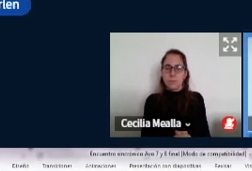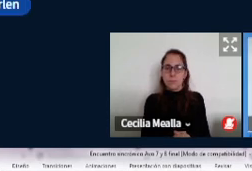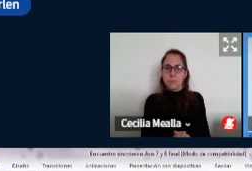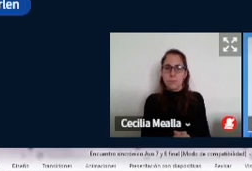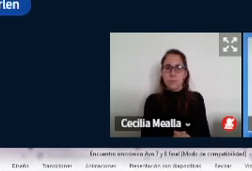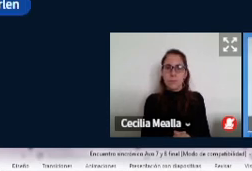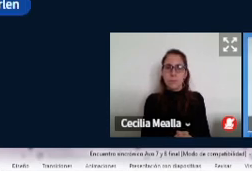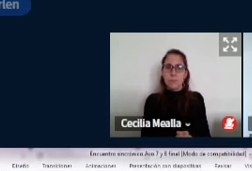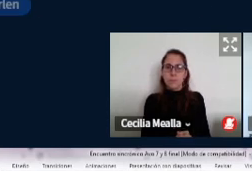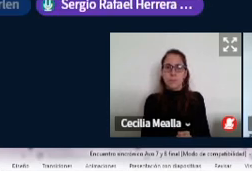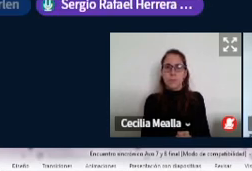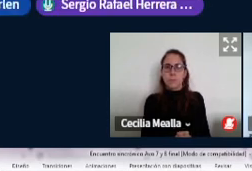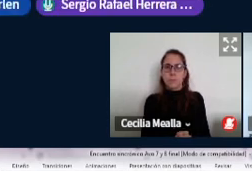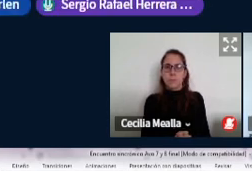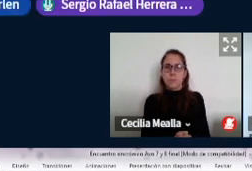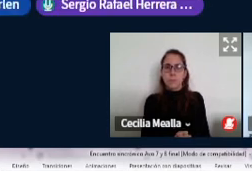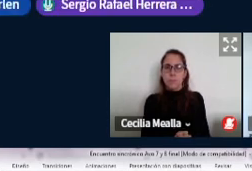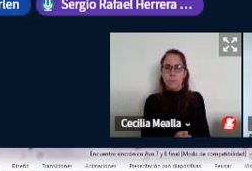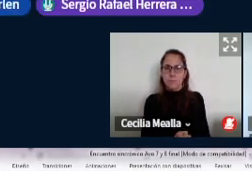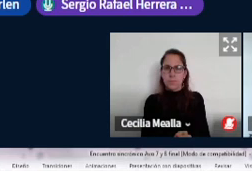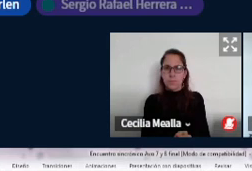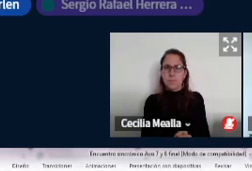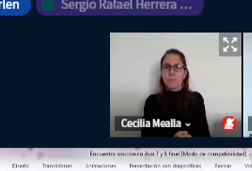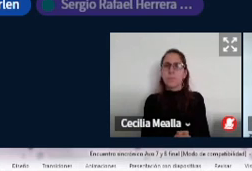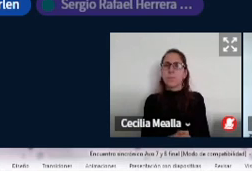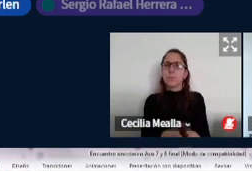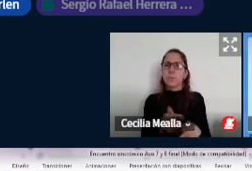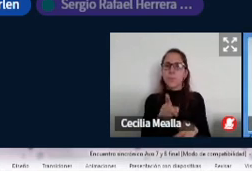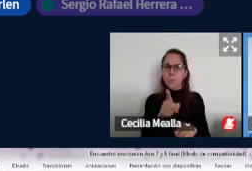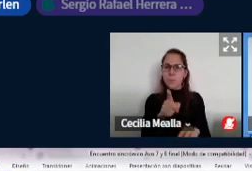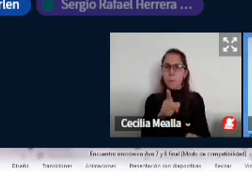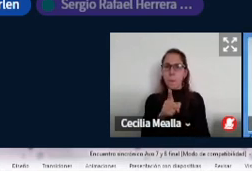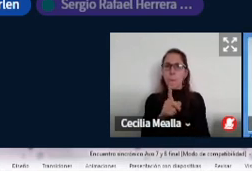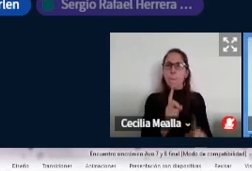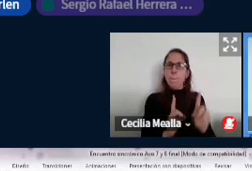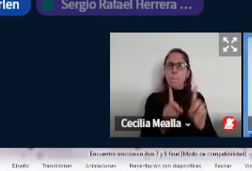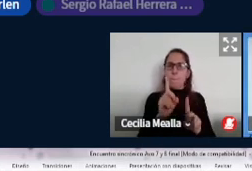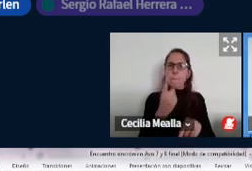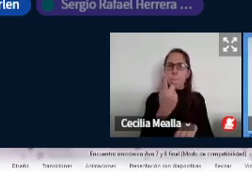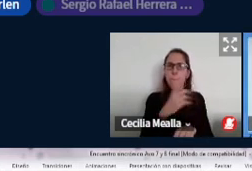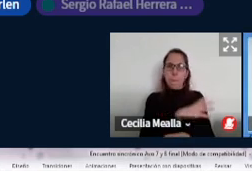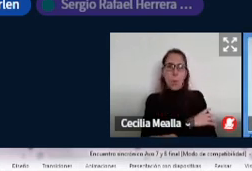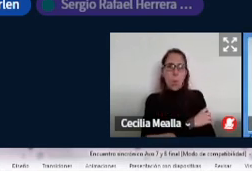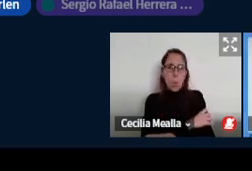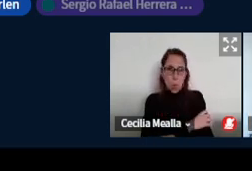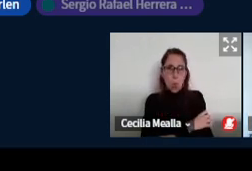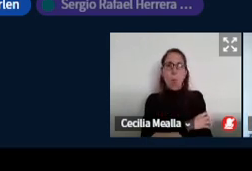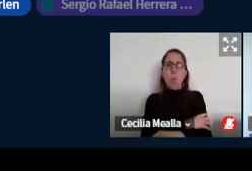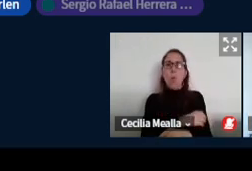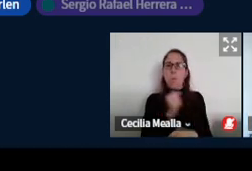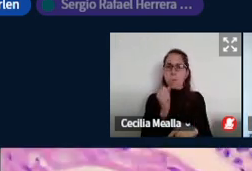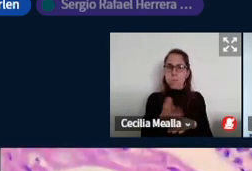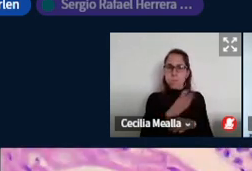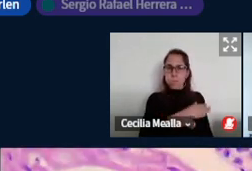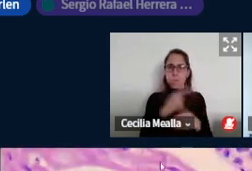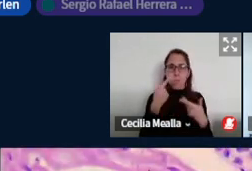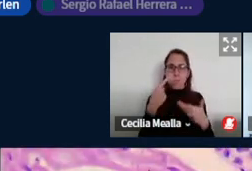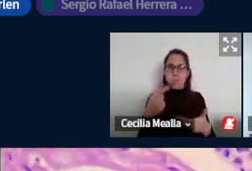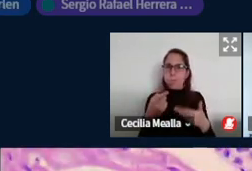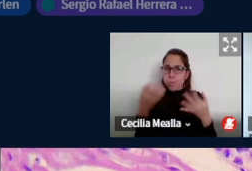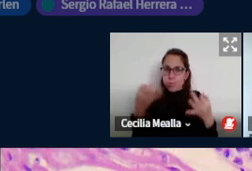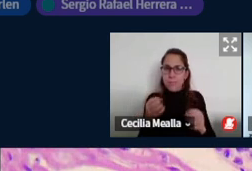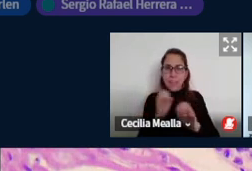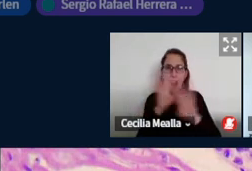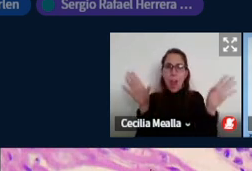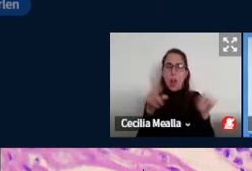No, son cortes. Había uno de músculo estriado cardíaco que se veían inclusive los discos